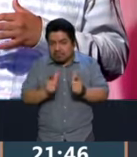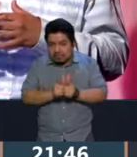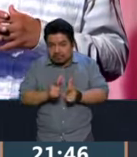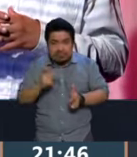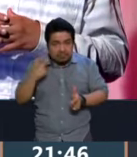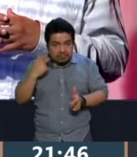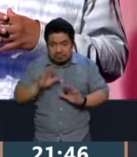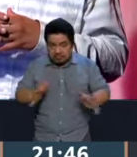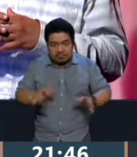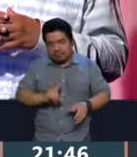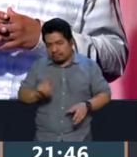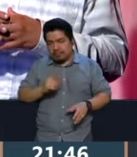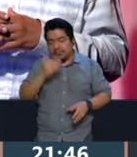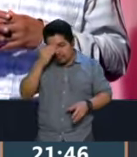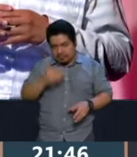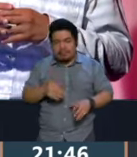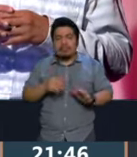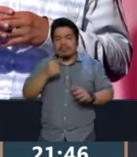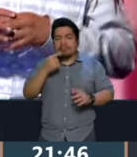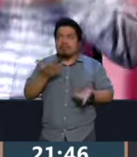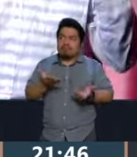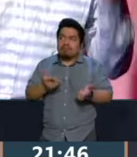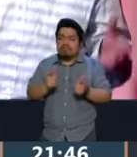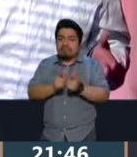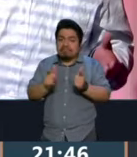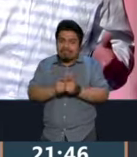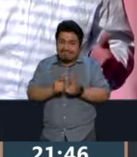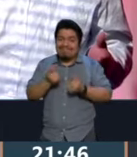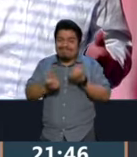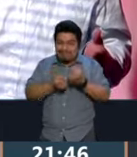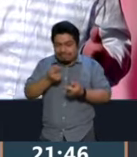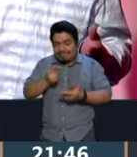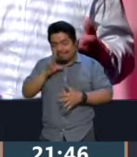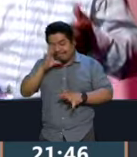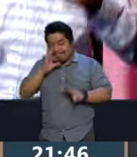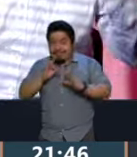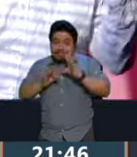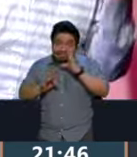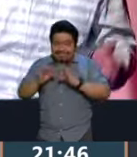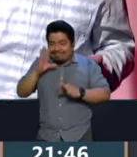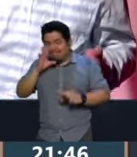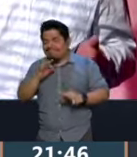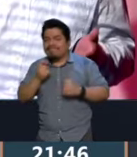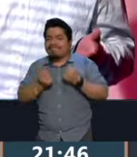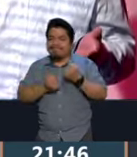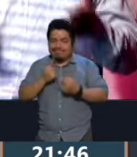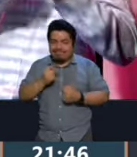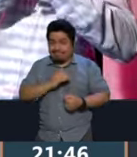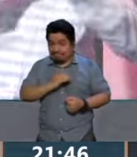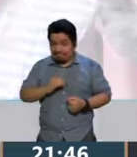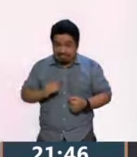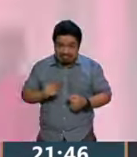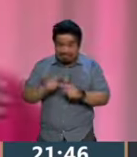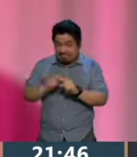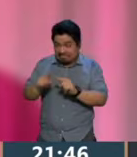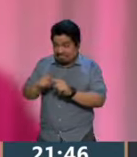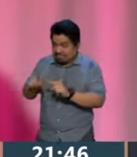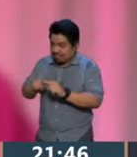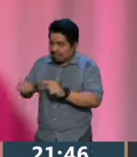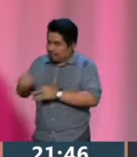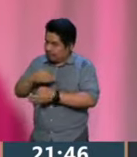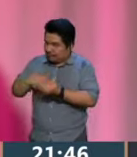que los partidos políticos le han fallado a la gente. Hay candidatos impresentables en todas las